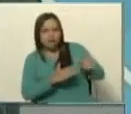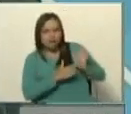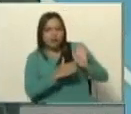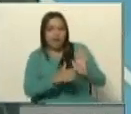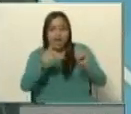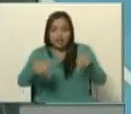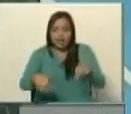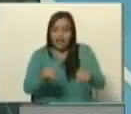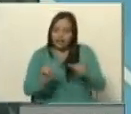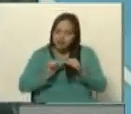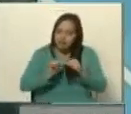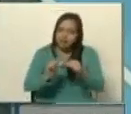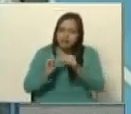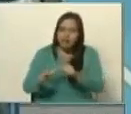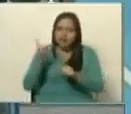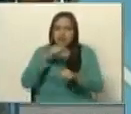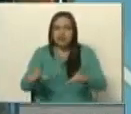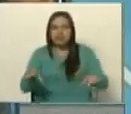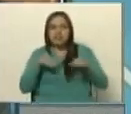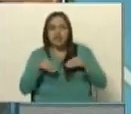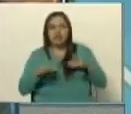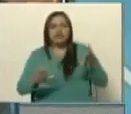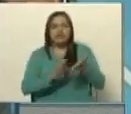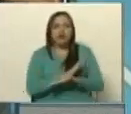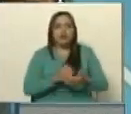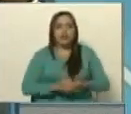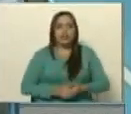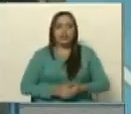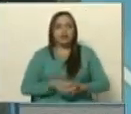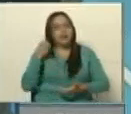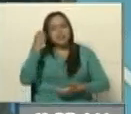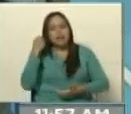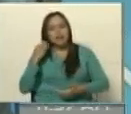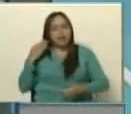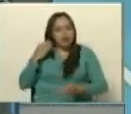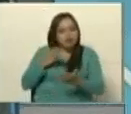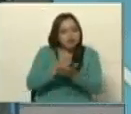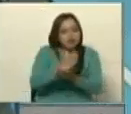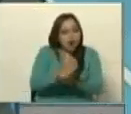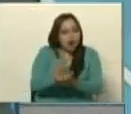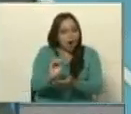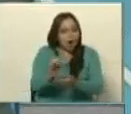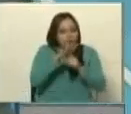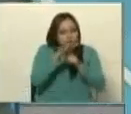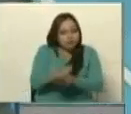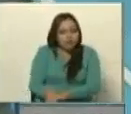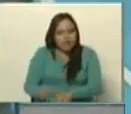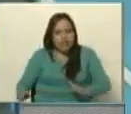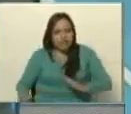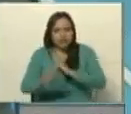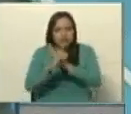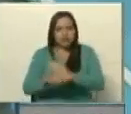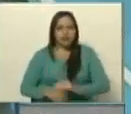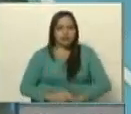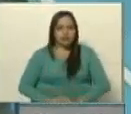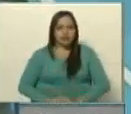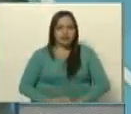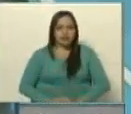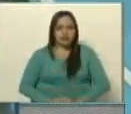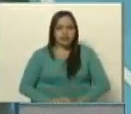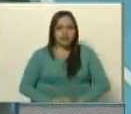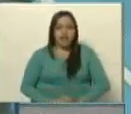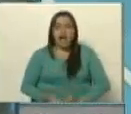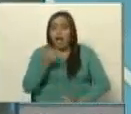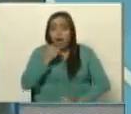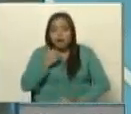estamos luchando en contra de lo unilateralista, de la imposición sancionatoria de vías violatorias